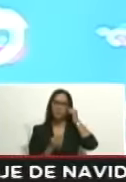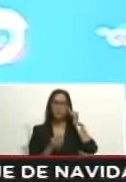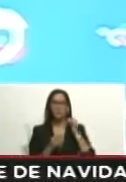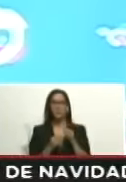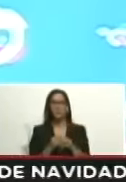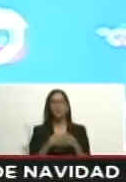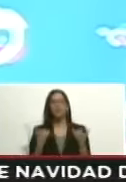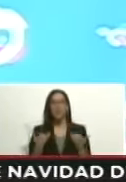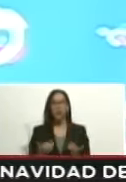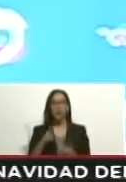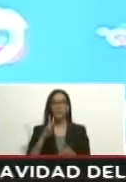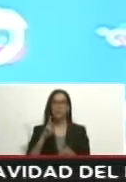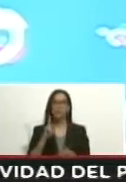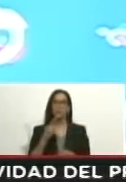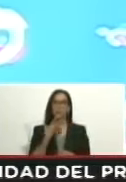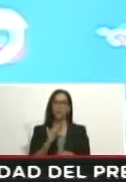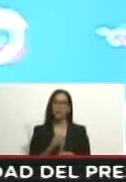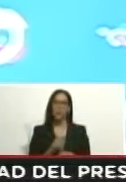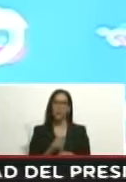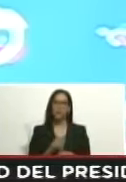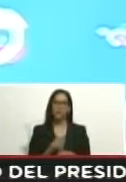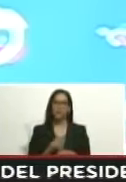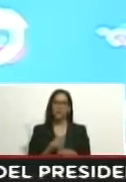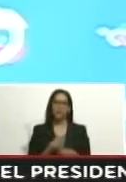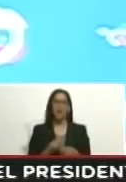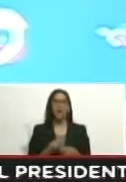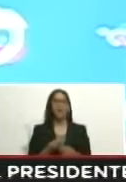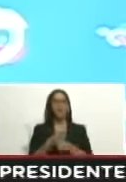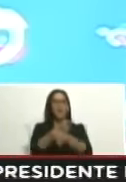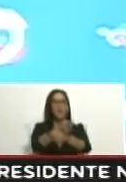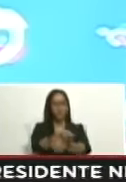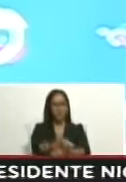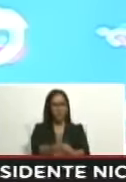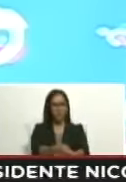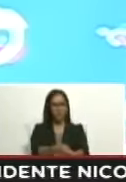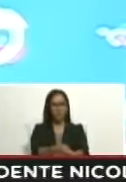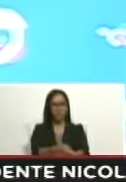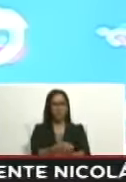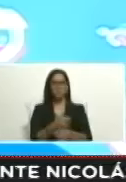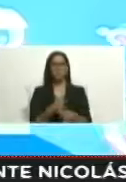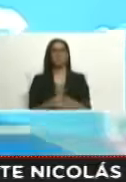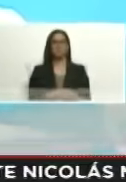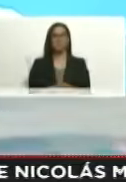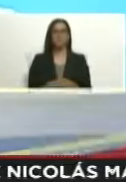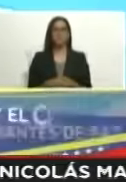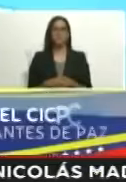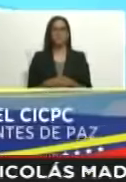Y ahora, 21 de diciembre, a los graduandos y graduandas,